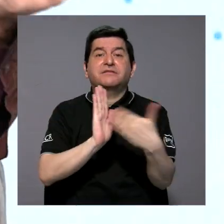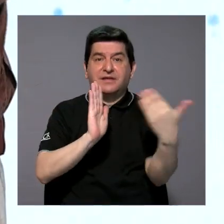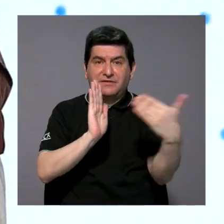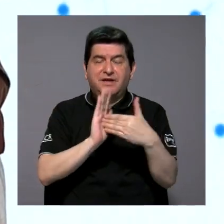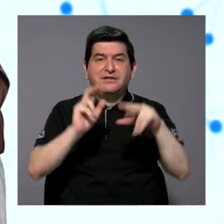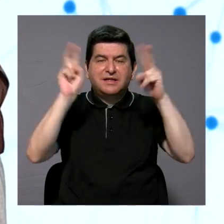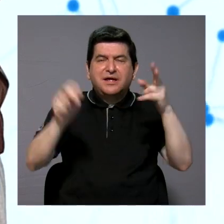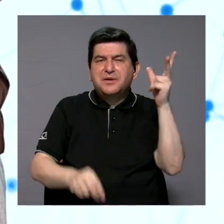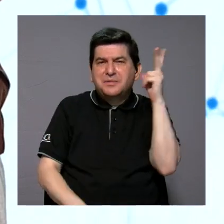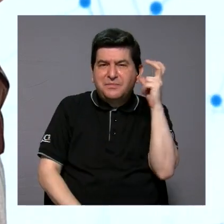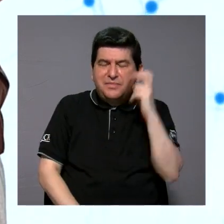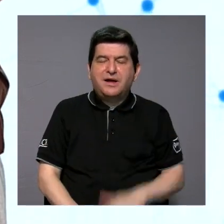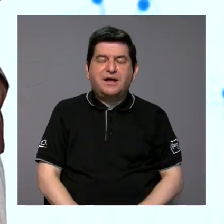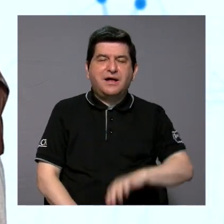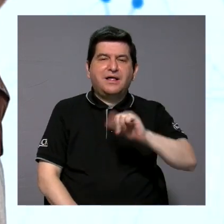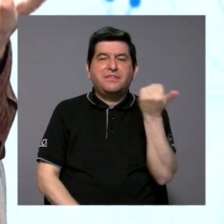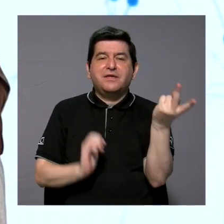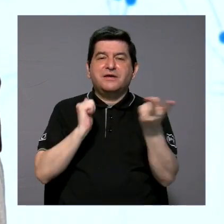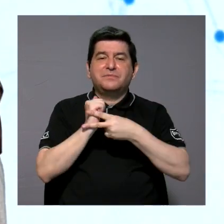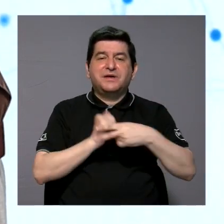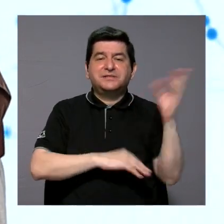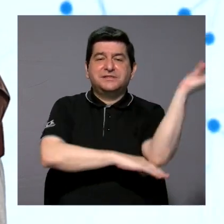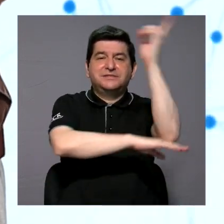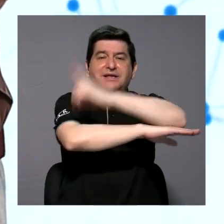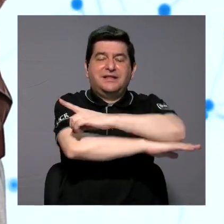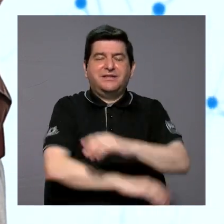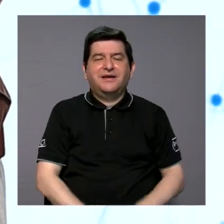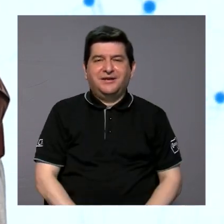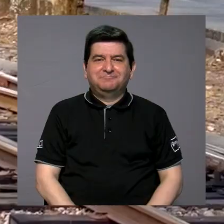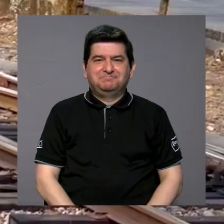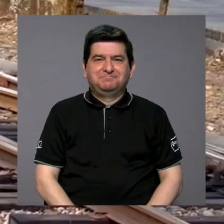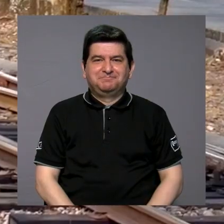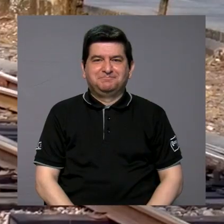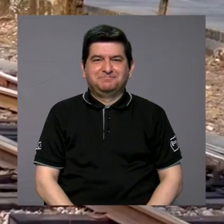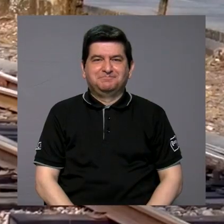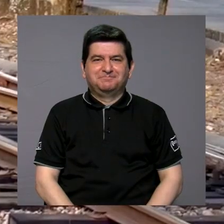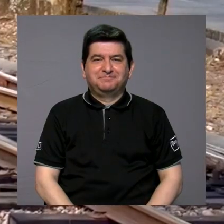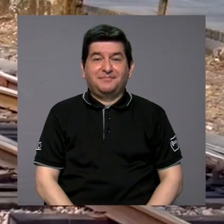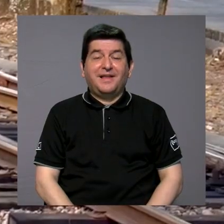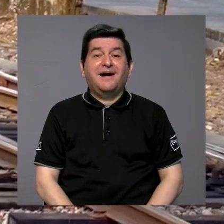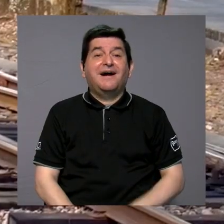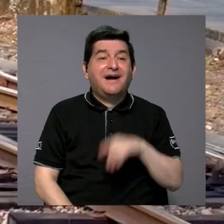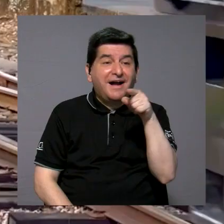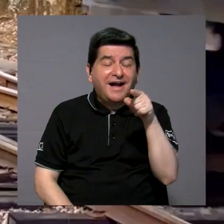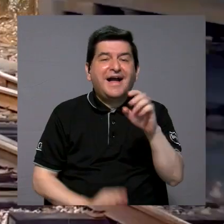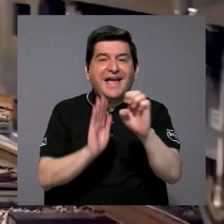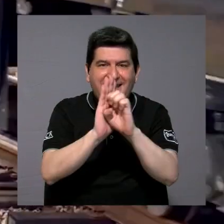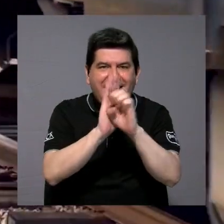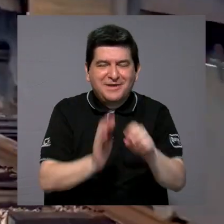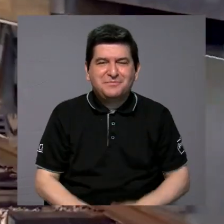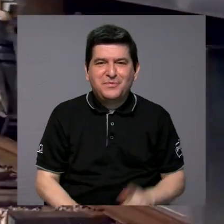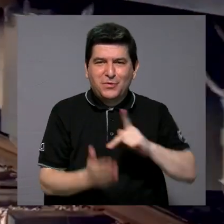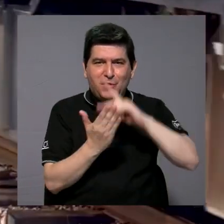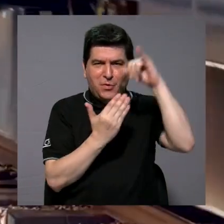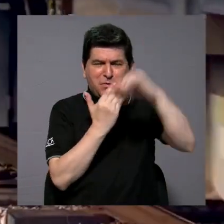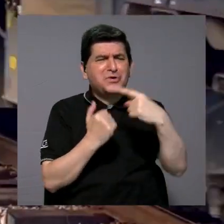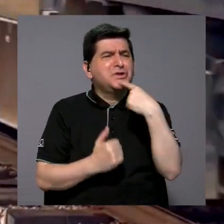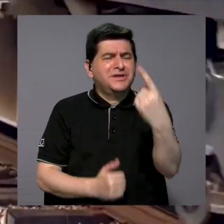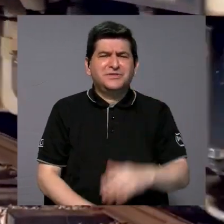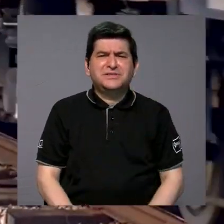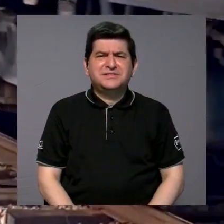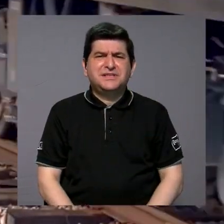por temas ruido. 10 veces al día. Sí, 10 veces al día. Y entonces pongo un ejemplo. Este proyecto decían, vamos a